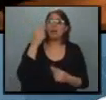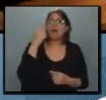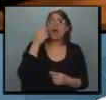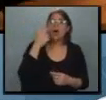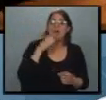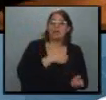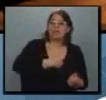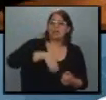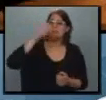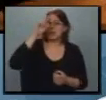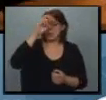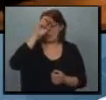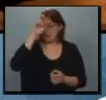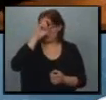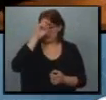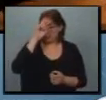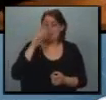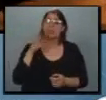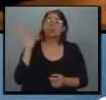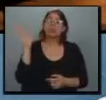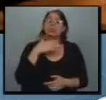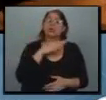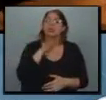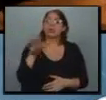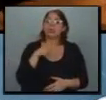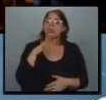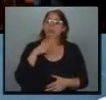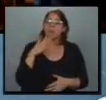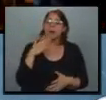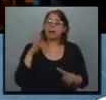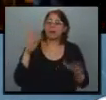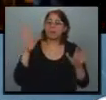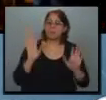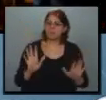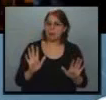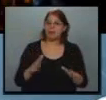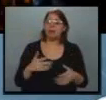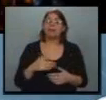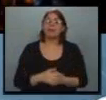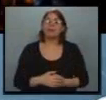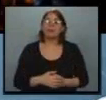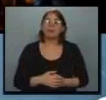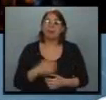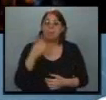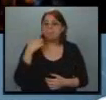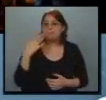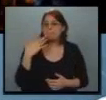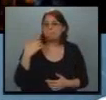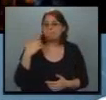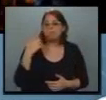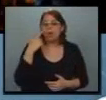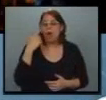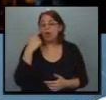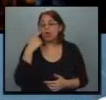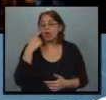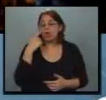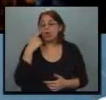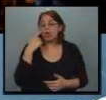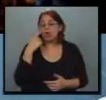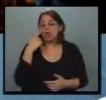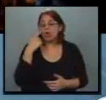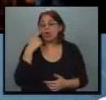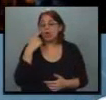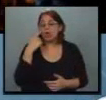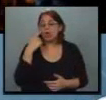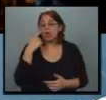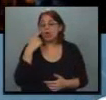sea trasladado. Por supuesto que todo el barrio está revolucionado, conmocionado. Conocían a este hombre desde hacía años, pero dicen